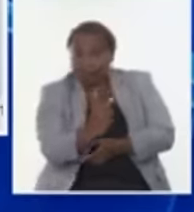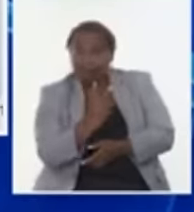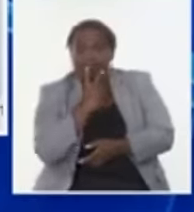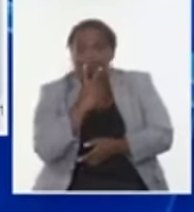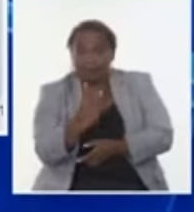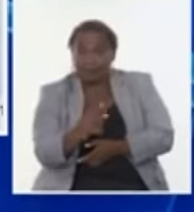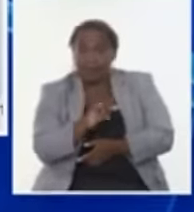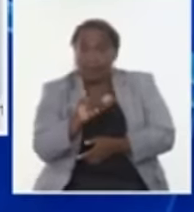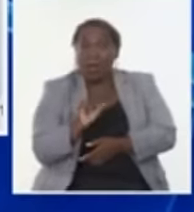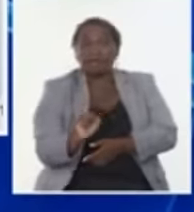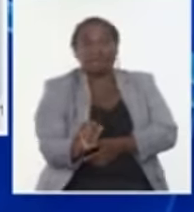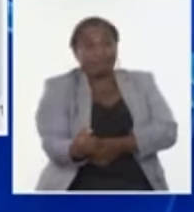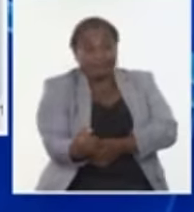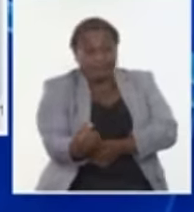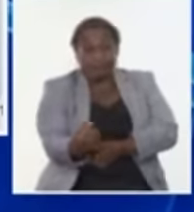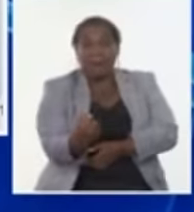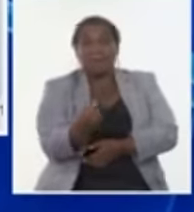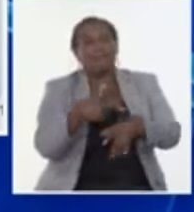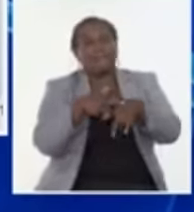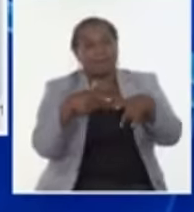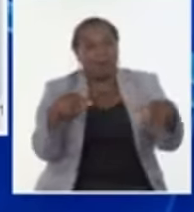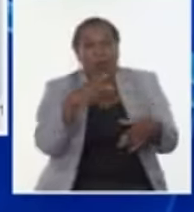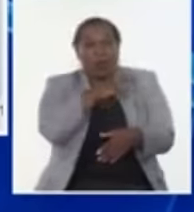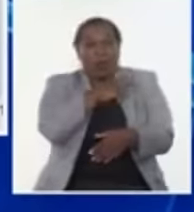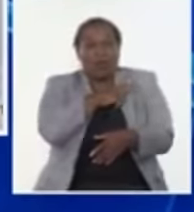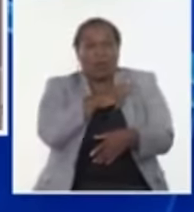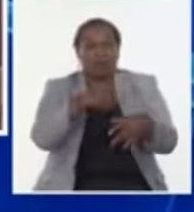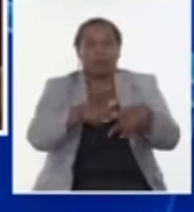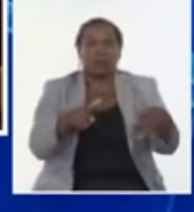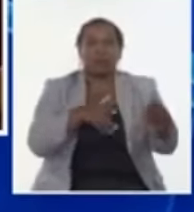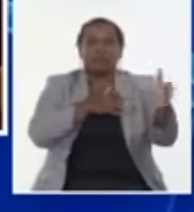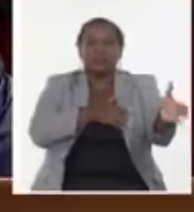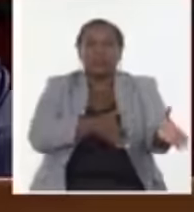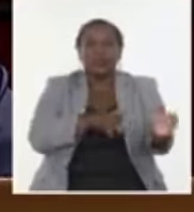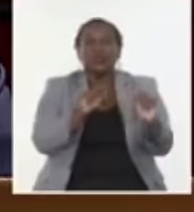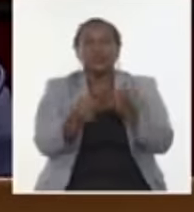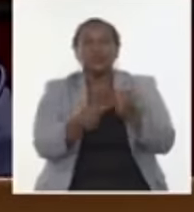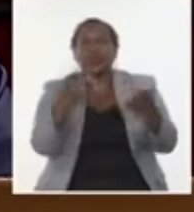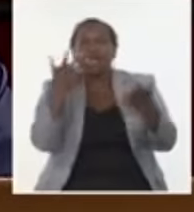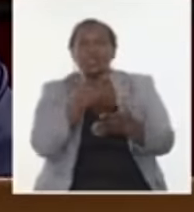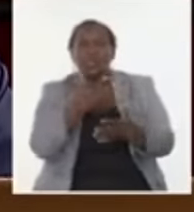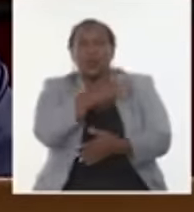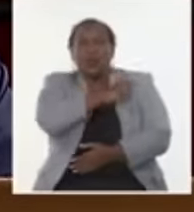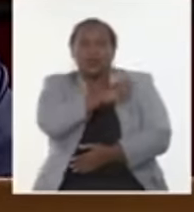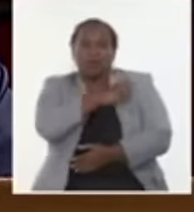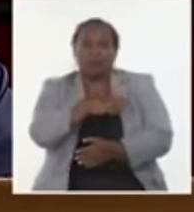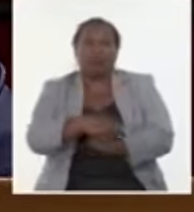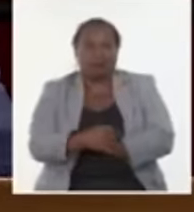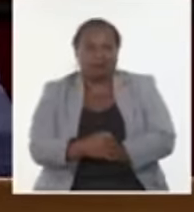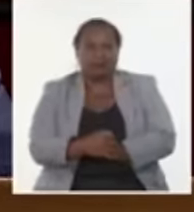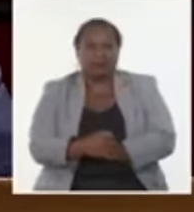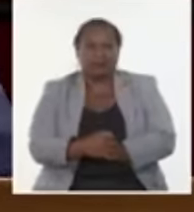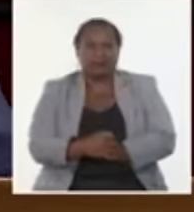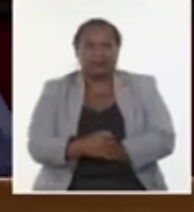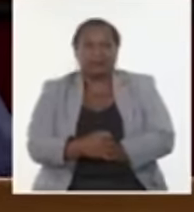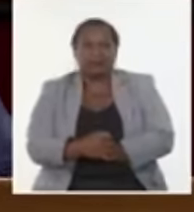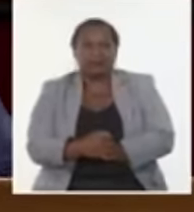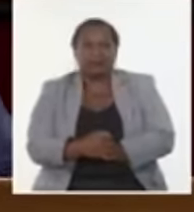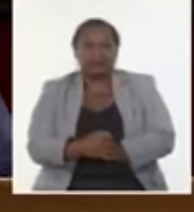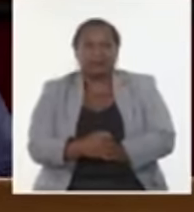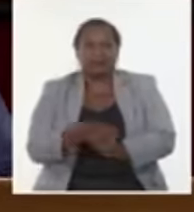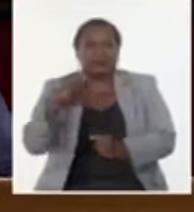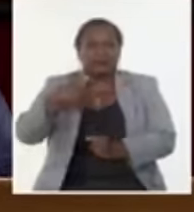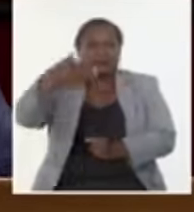mayor exigencia, mayor disciplina y control con ellos. En la anterior